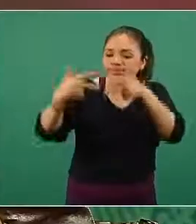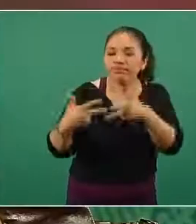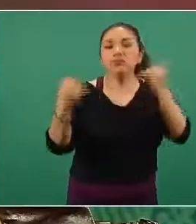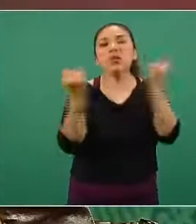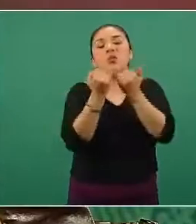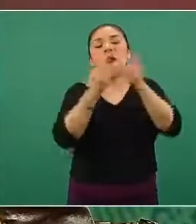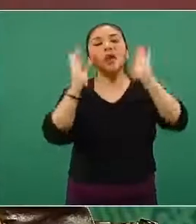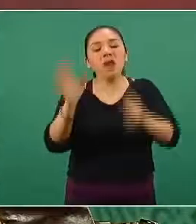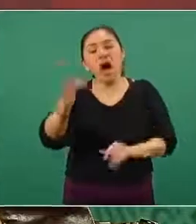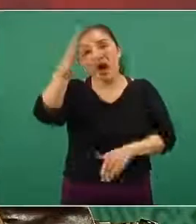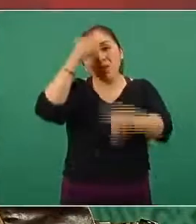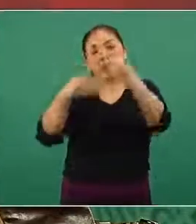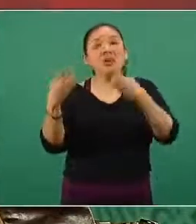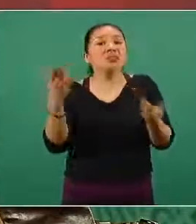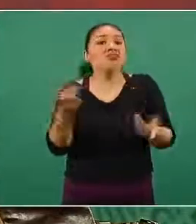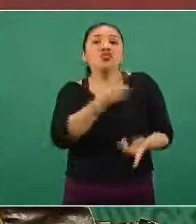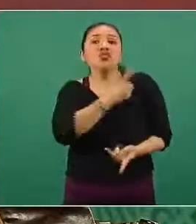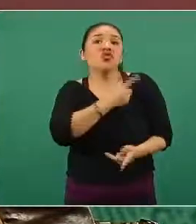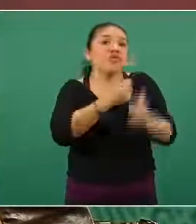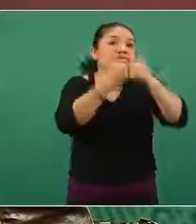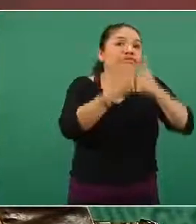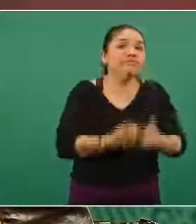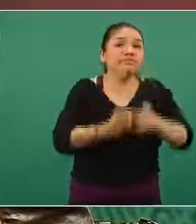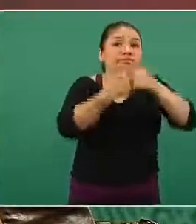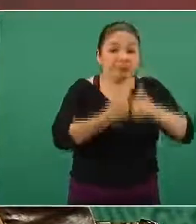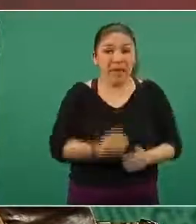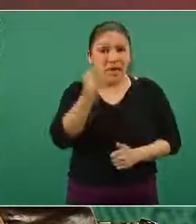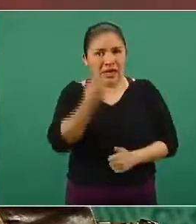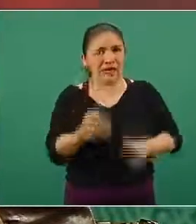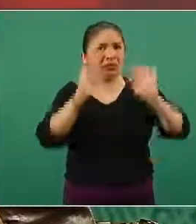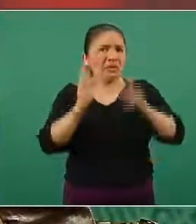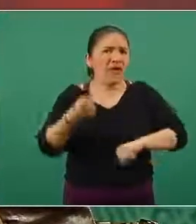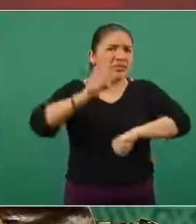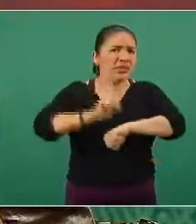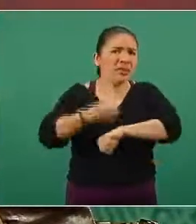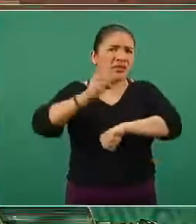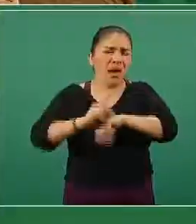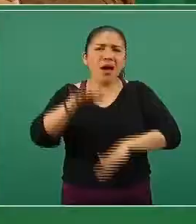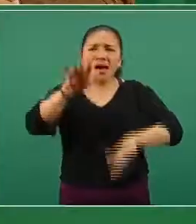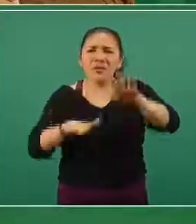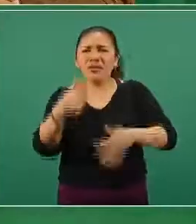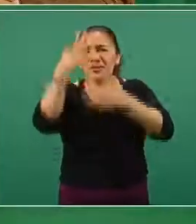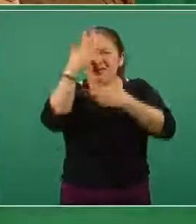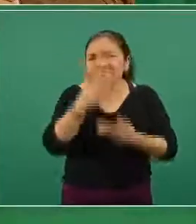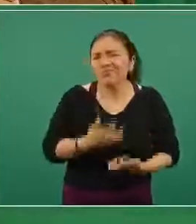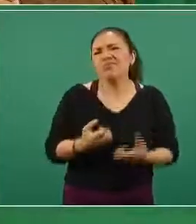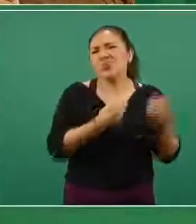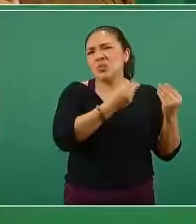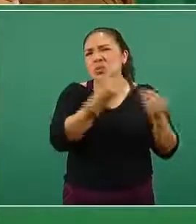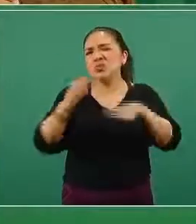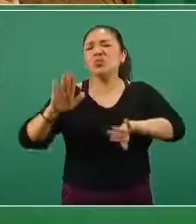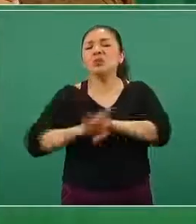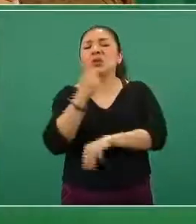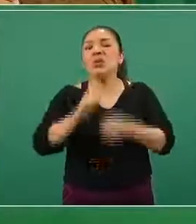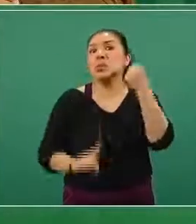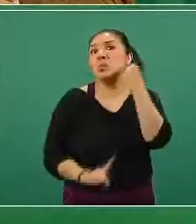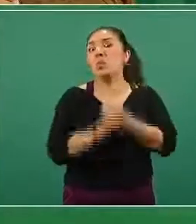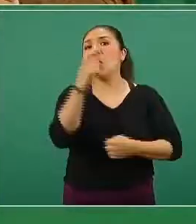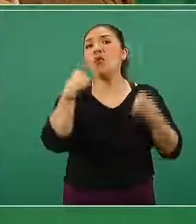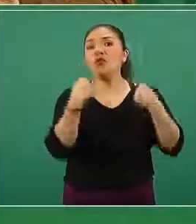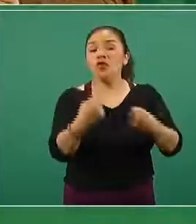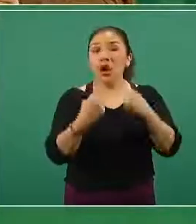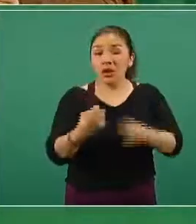enseñado a estar más aislados. Y aunque han pasado muchos días tristes por el impacto que ha